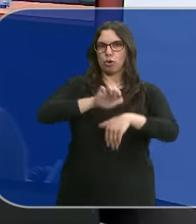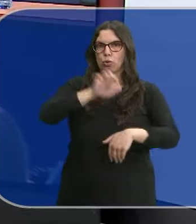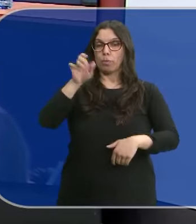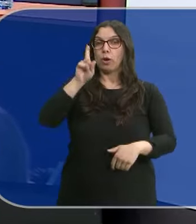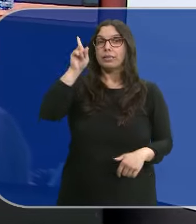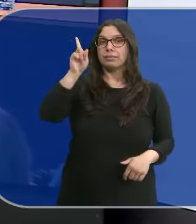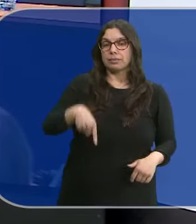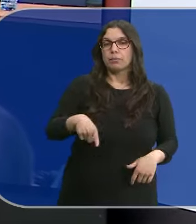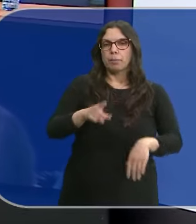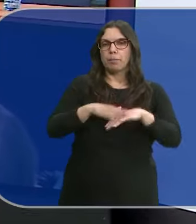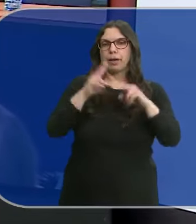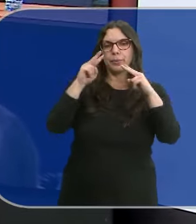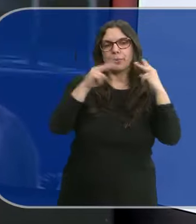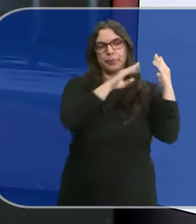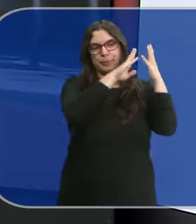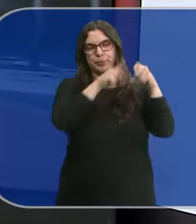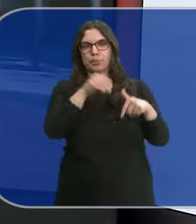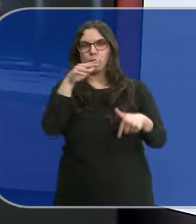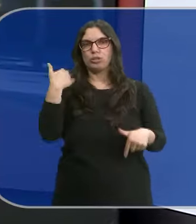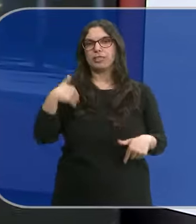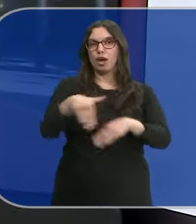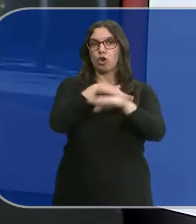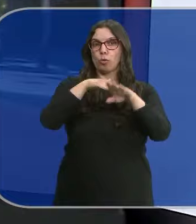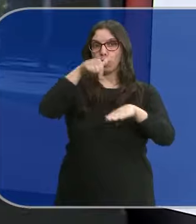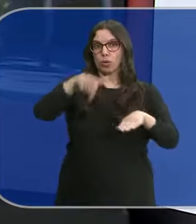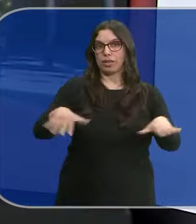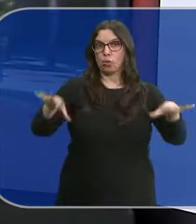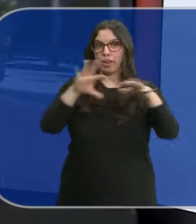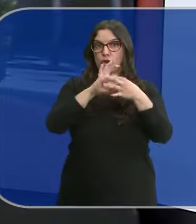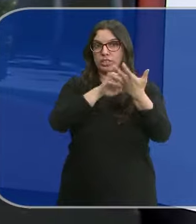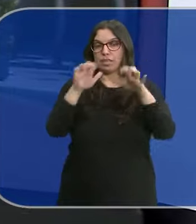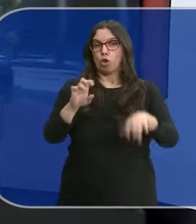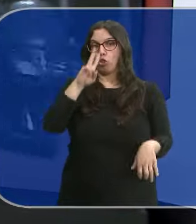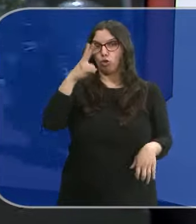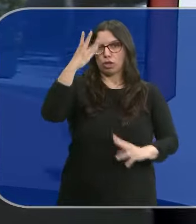Roberto Caubilla para hacer balance de los dos años de gobierno de coalición.